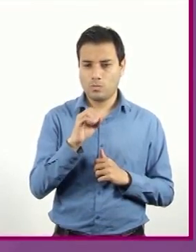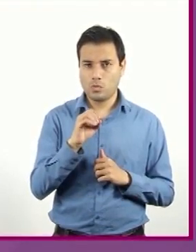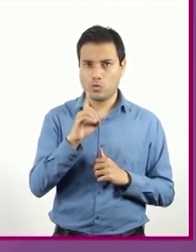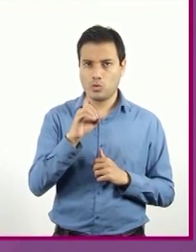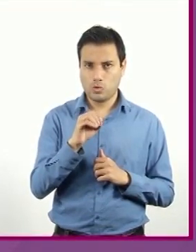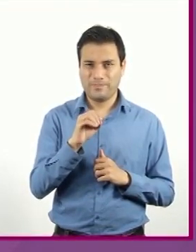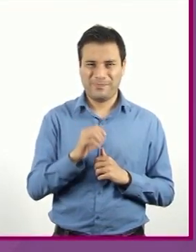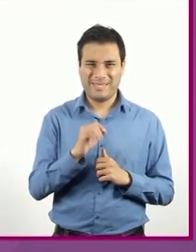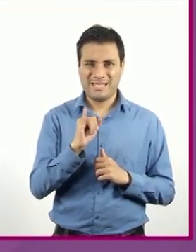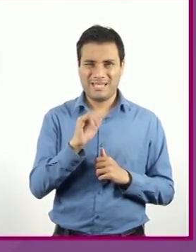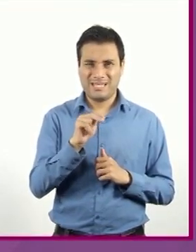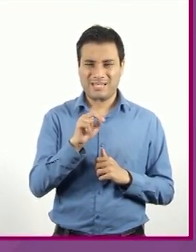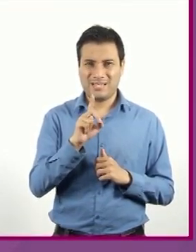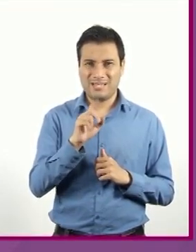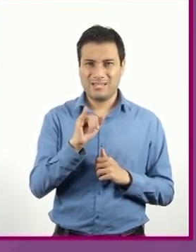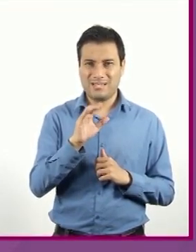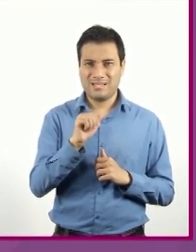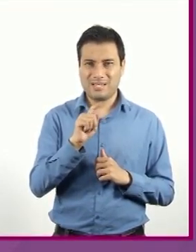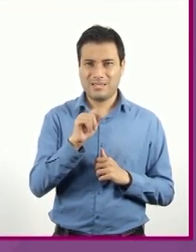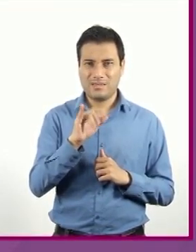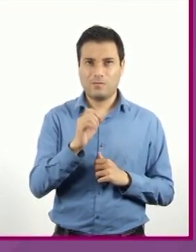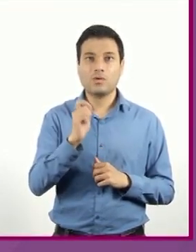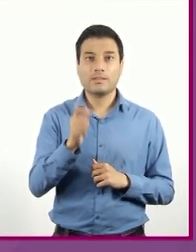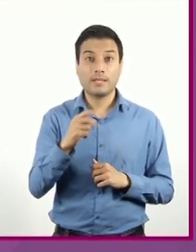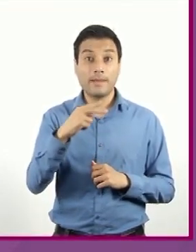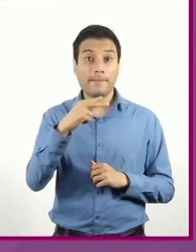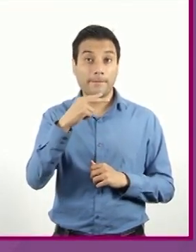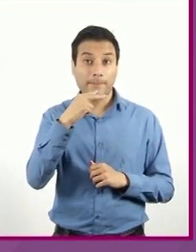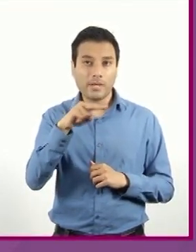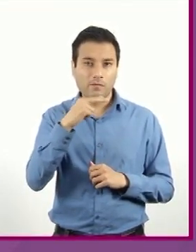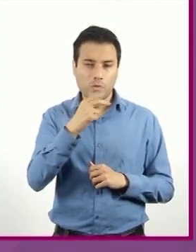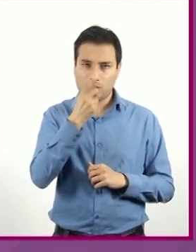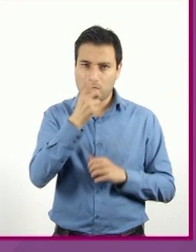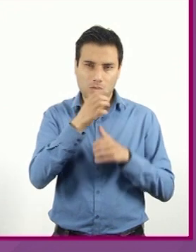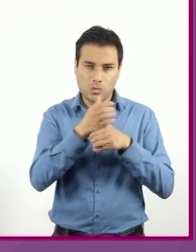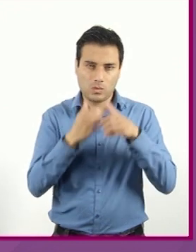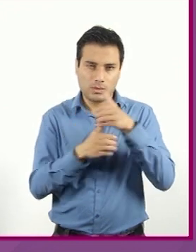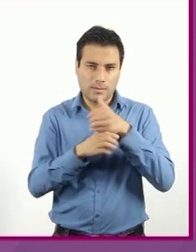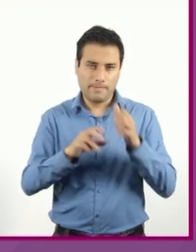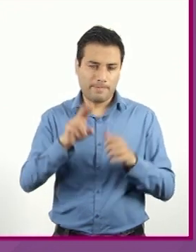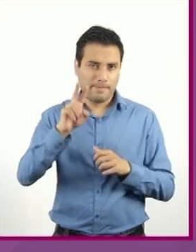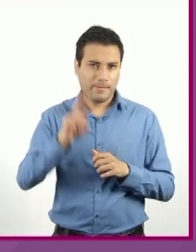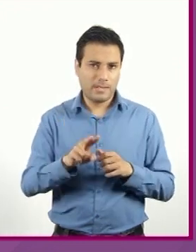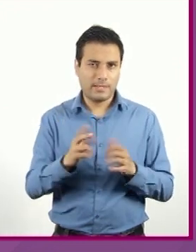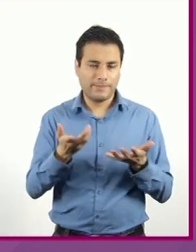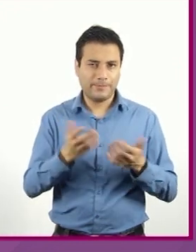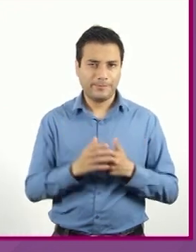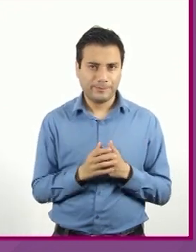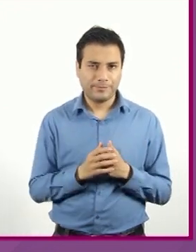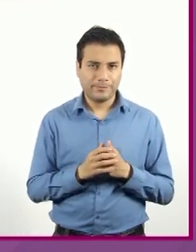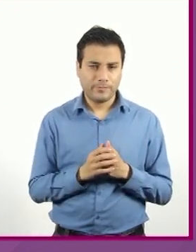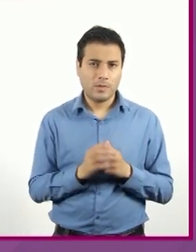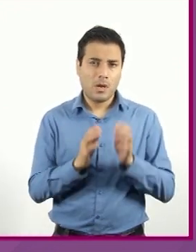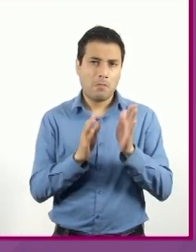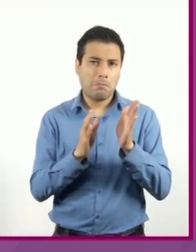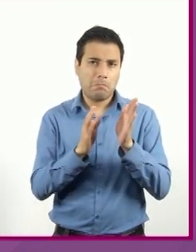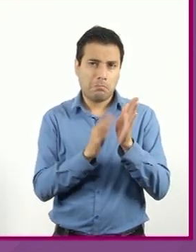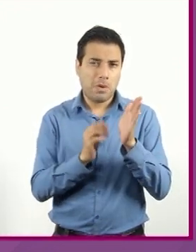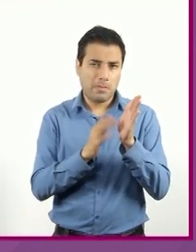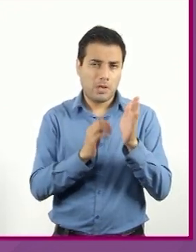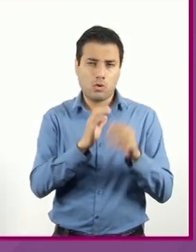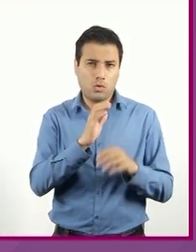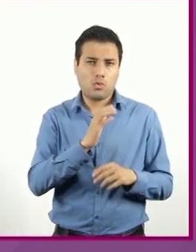como señalamos, los verbos expresan hechos reales. En los formularios se emplean de este